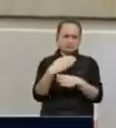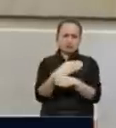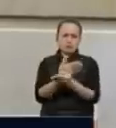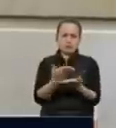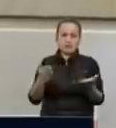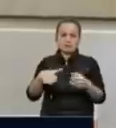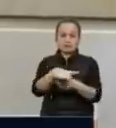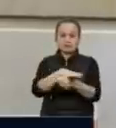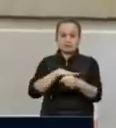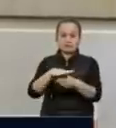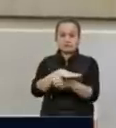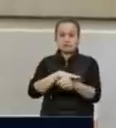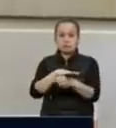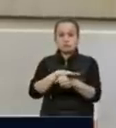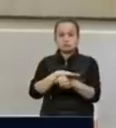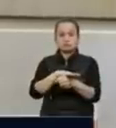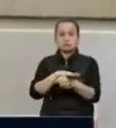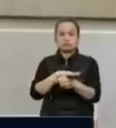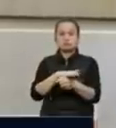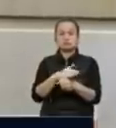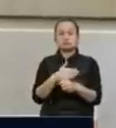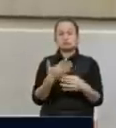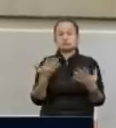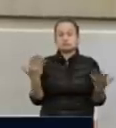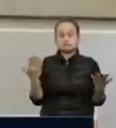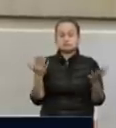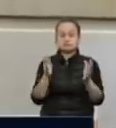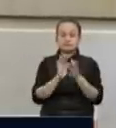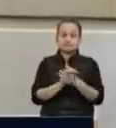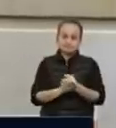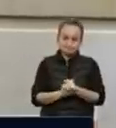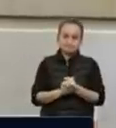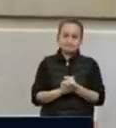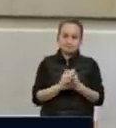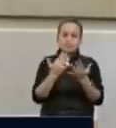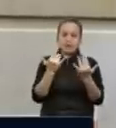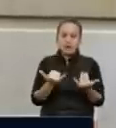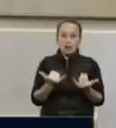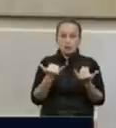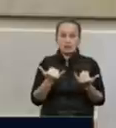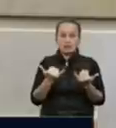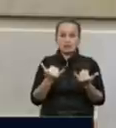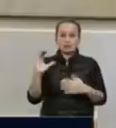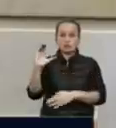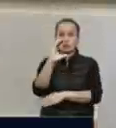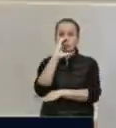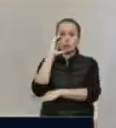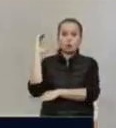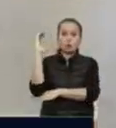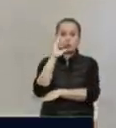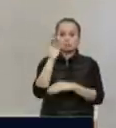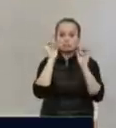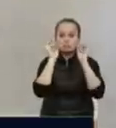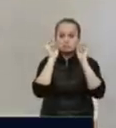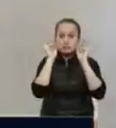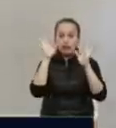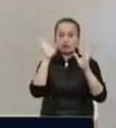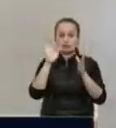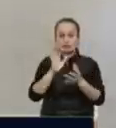de la situación al punto en el que nos encontramos ahora.